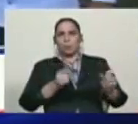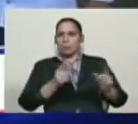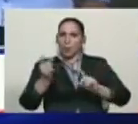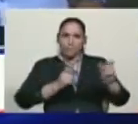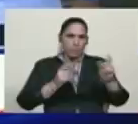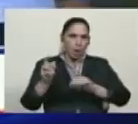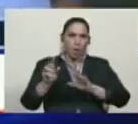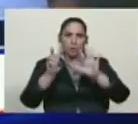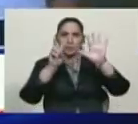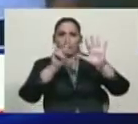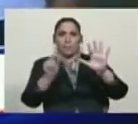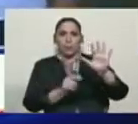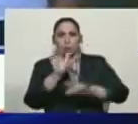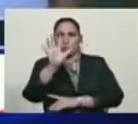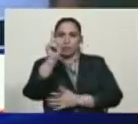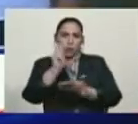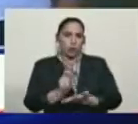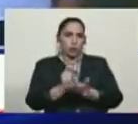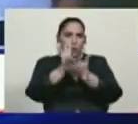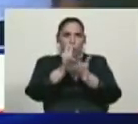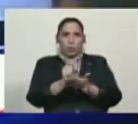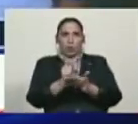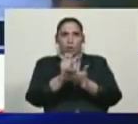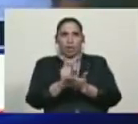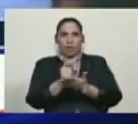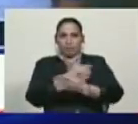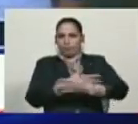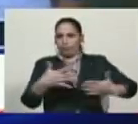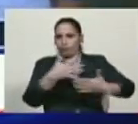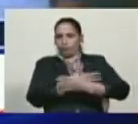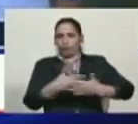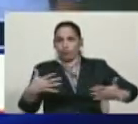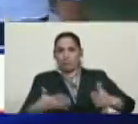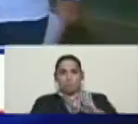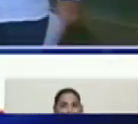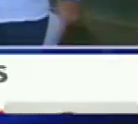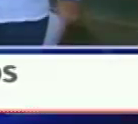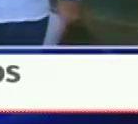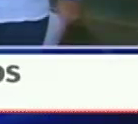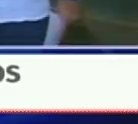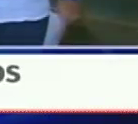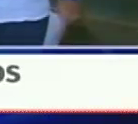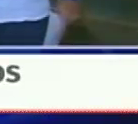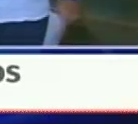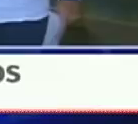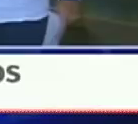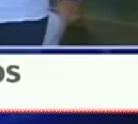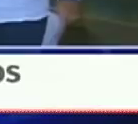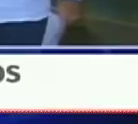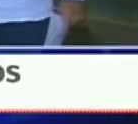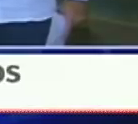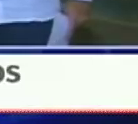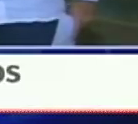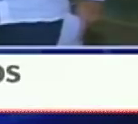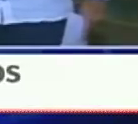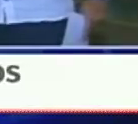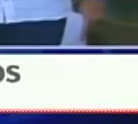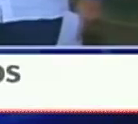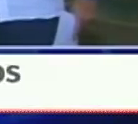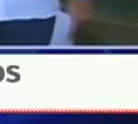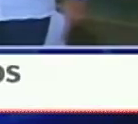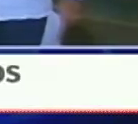7.5 millones de toneladas y muy muy importante que nuestro pueblo esté bien informado bien informado